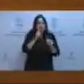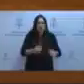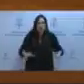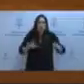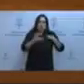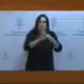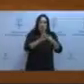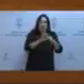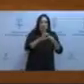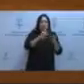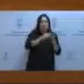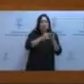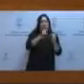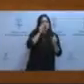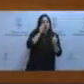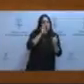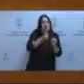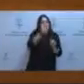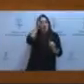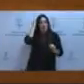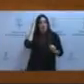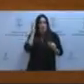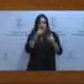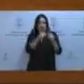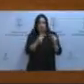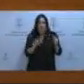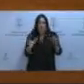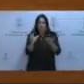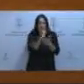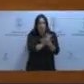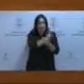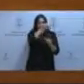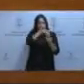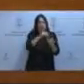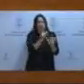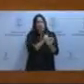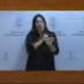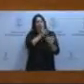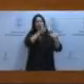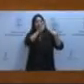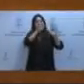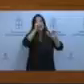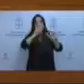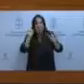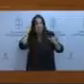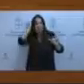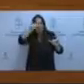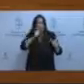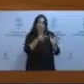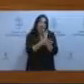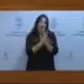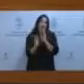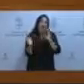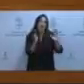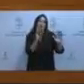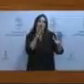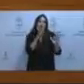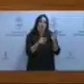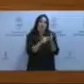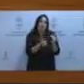ponga un plan específico del prerrománico que contemple todos los aspectos integral. Seguimos esperando desde el año 85. Creo que aquí los plazos ya no son de nadie